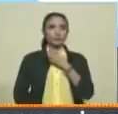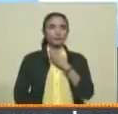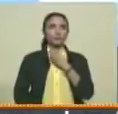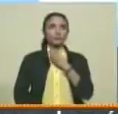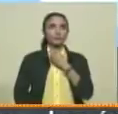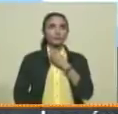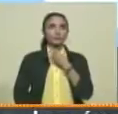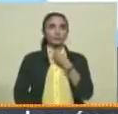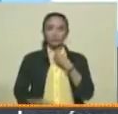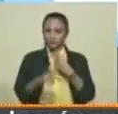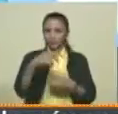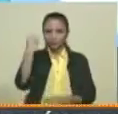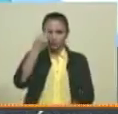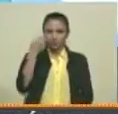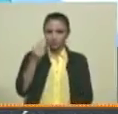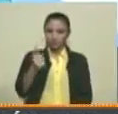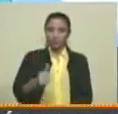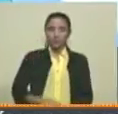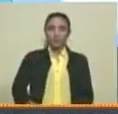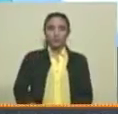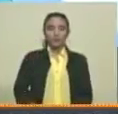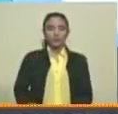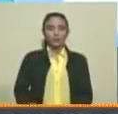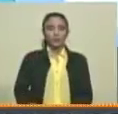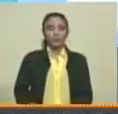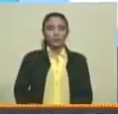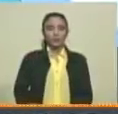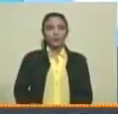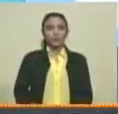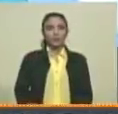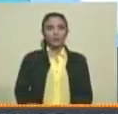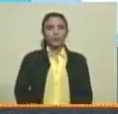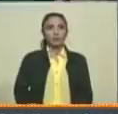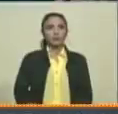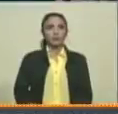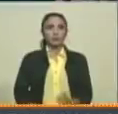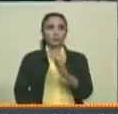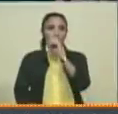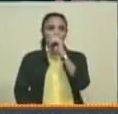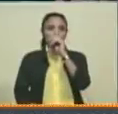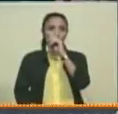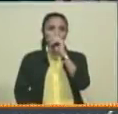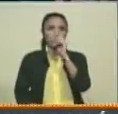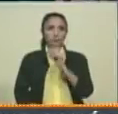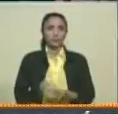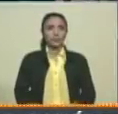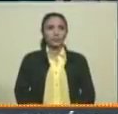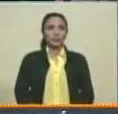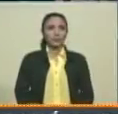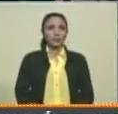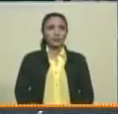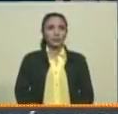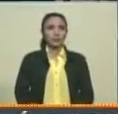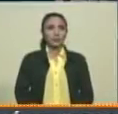¿Qué dicen ustedes? ¿Ustedes van de reposo también? Ah, que ustedes hacen el informe.